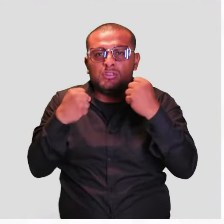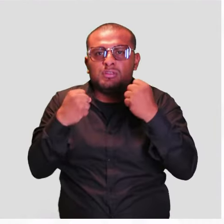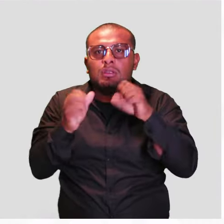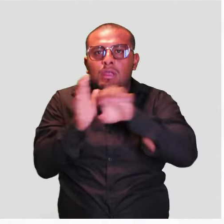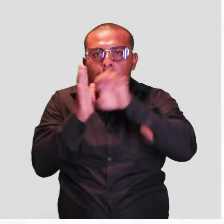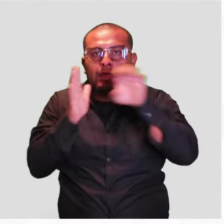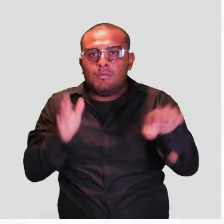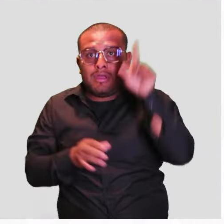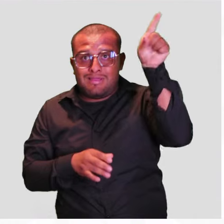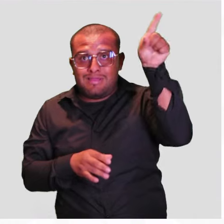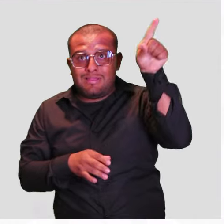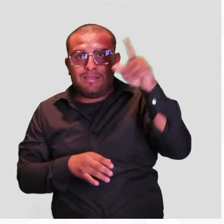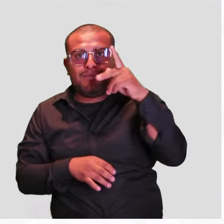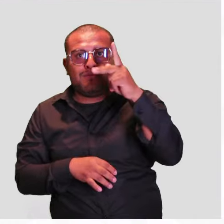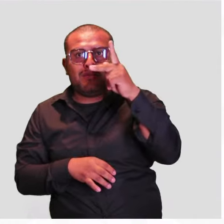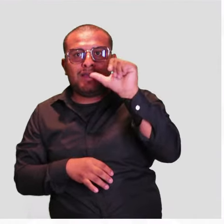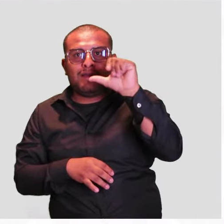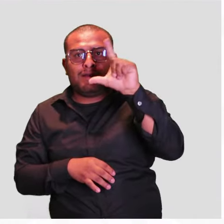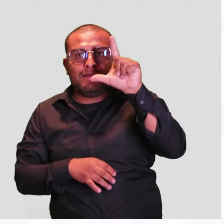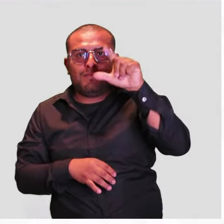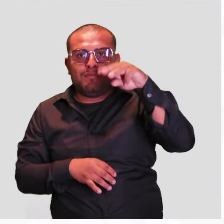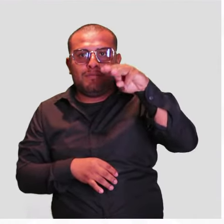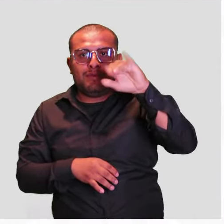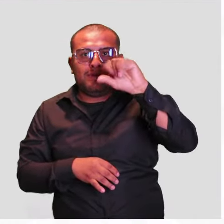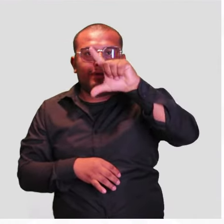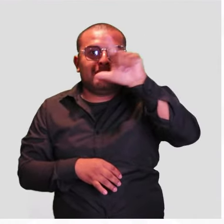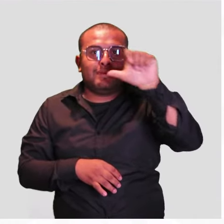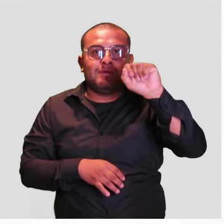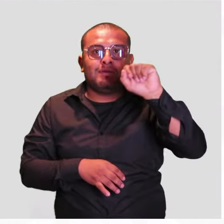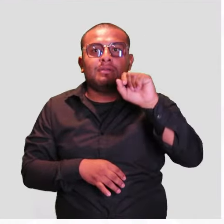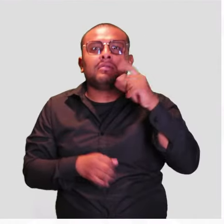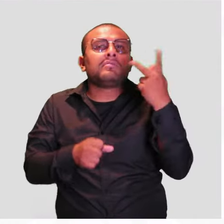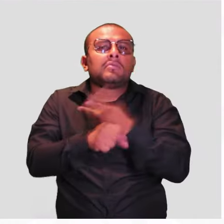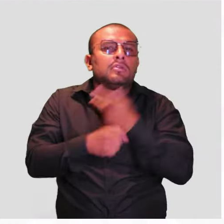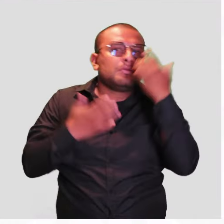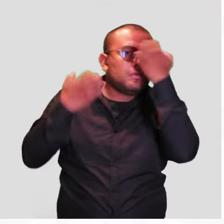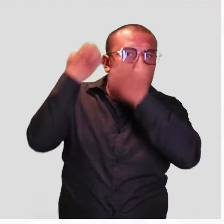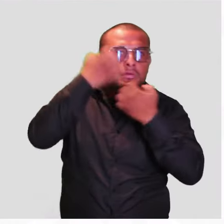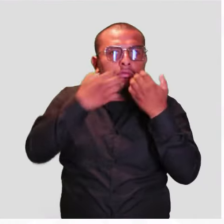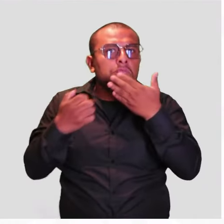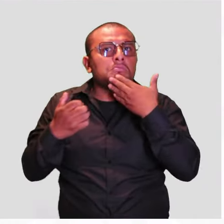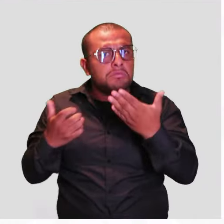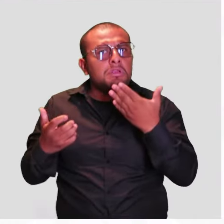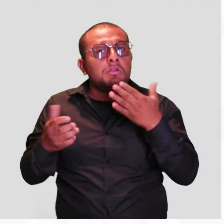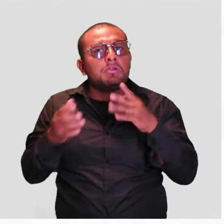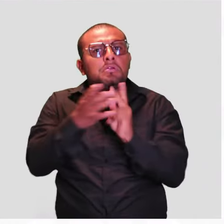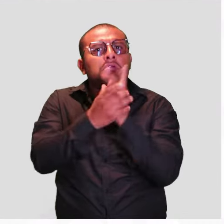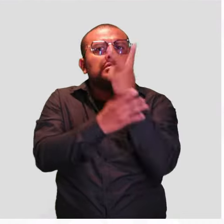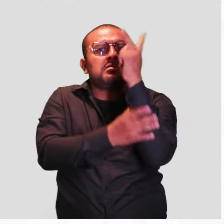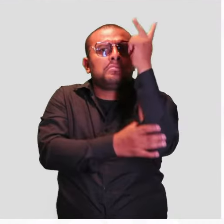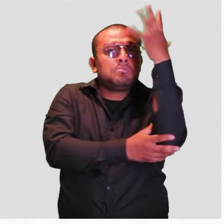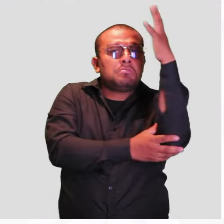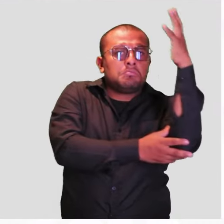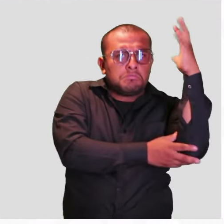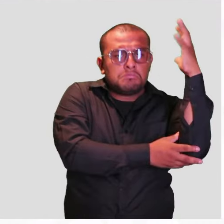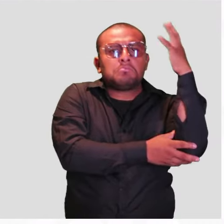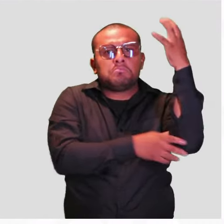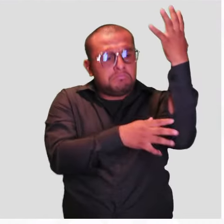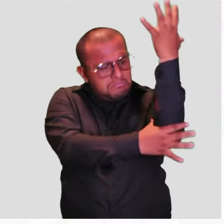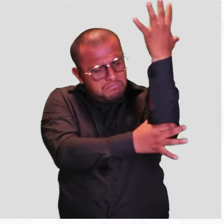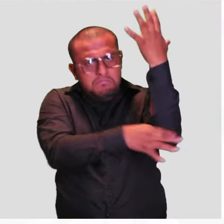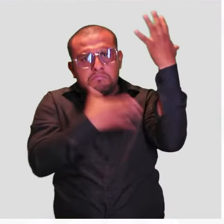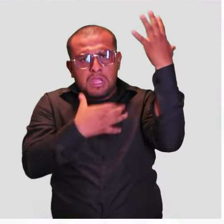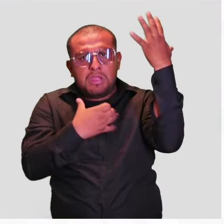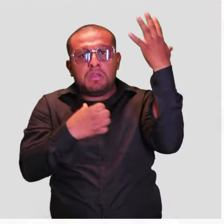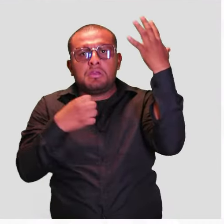arrojados por las cotas, la tierra es la adecuada para la plantación. Además, desarrollaremos un programa que se va a llamar Los